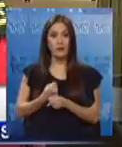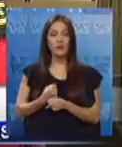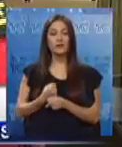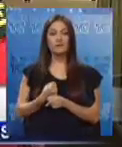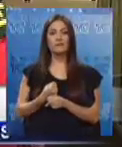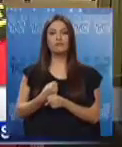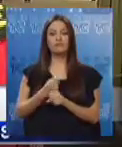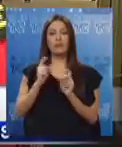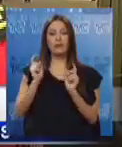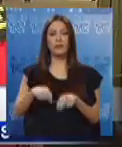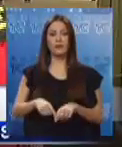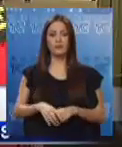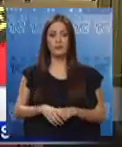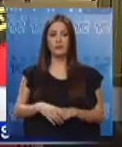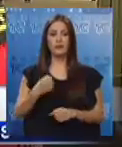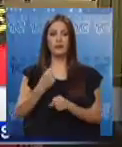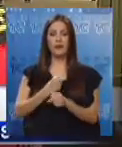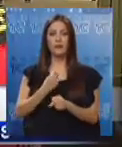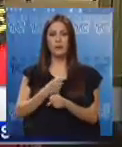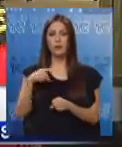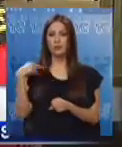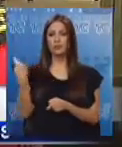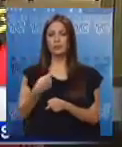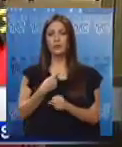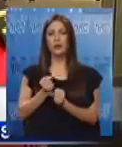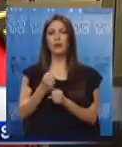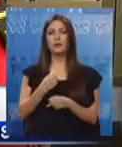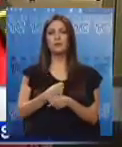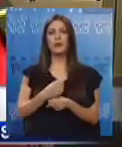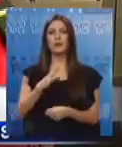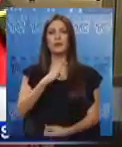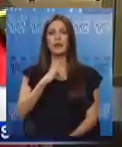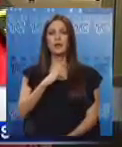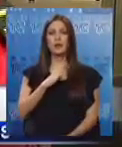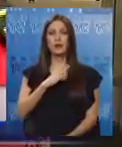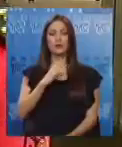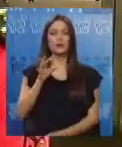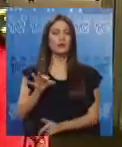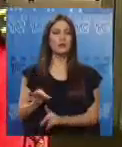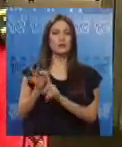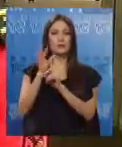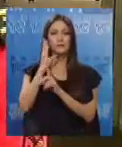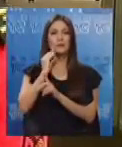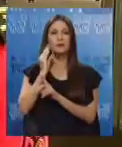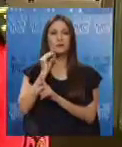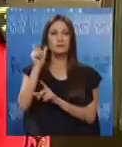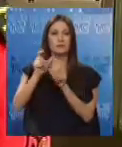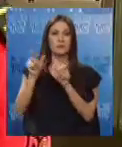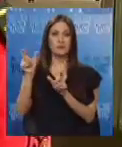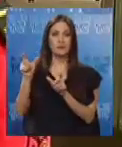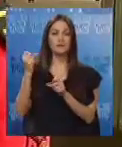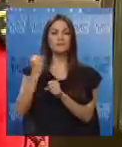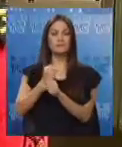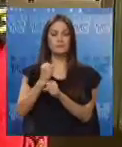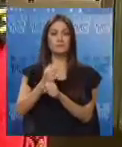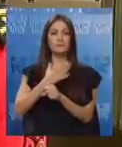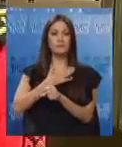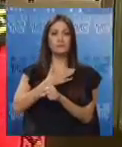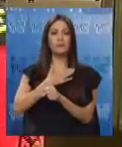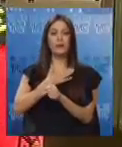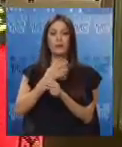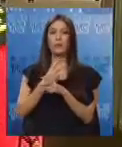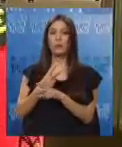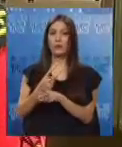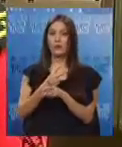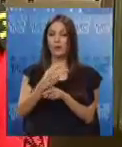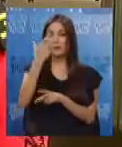es un trabajo que nosotros lo hacemos con técnicos especializados en la materia. El trabajo de nosotros es muy riesgoso